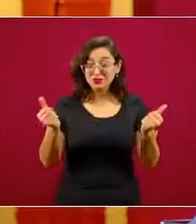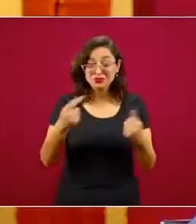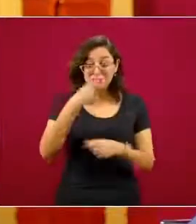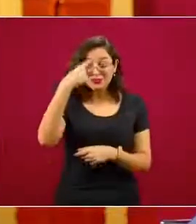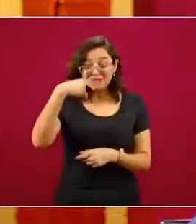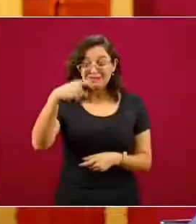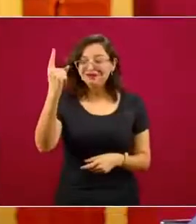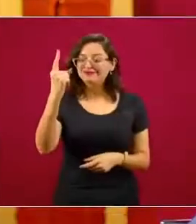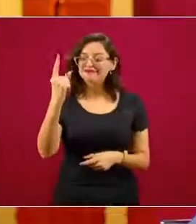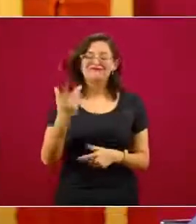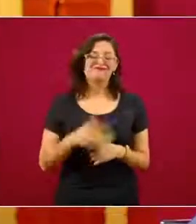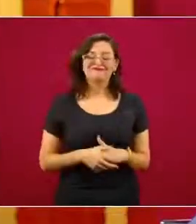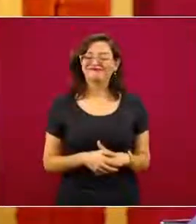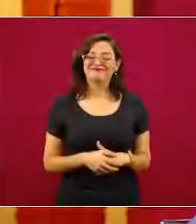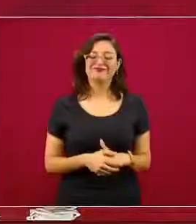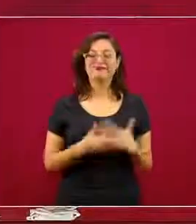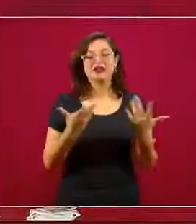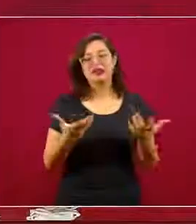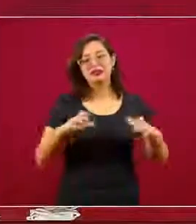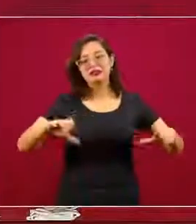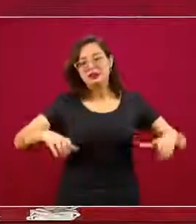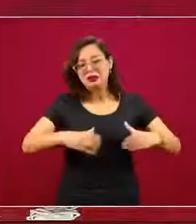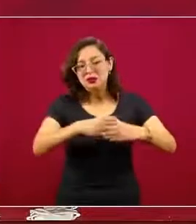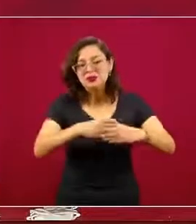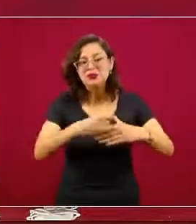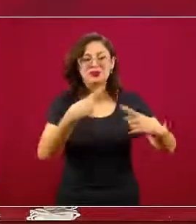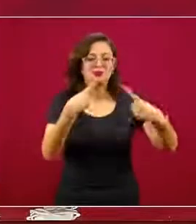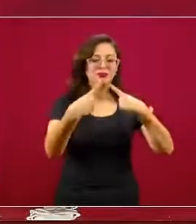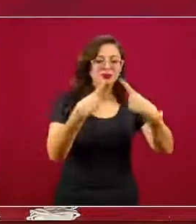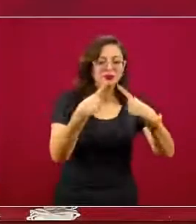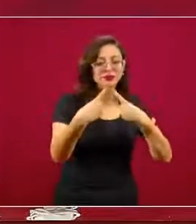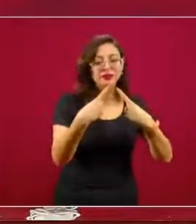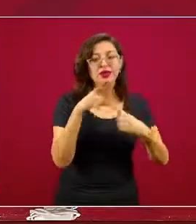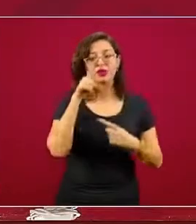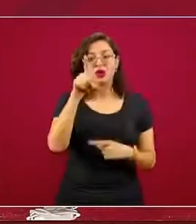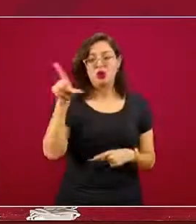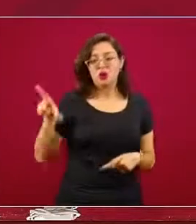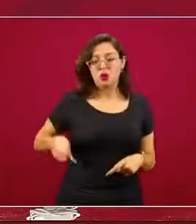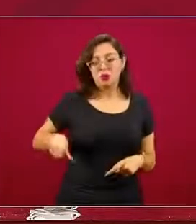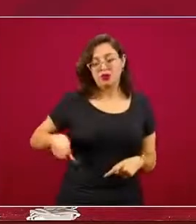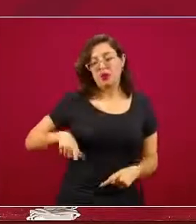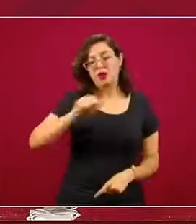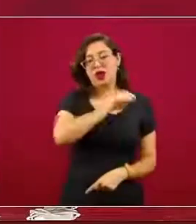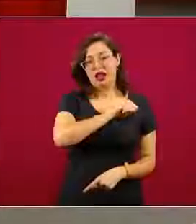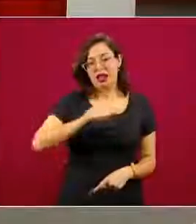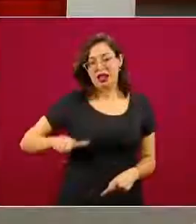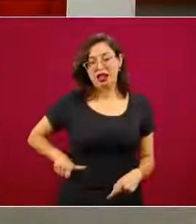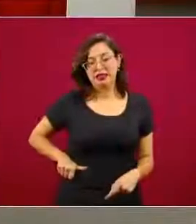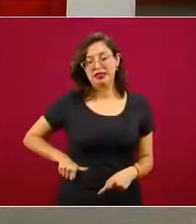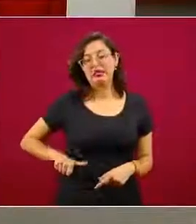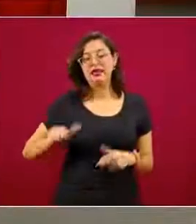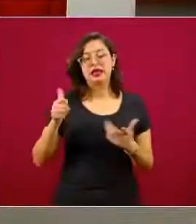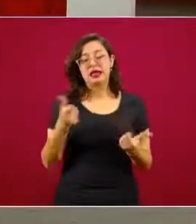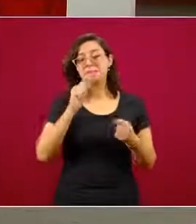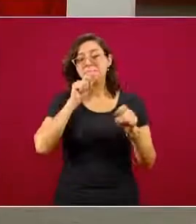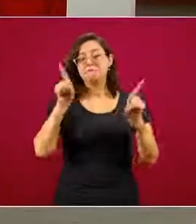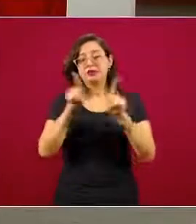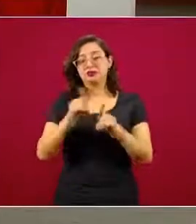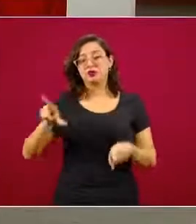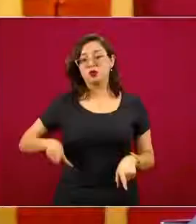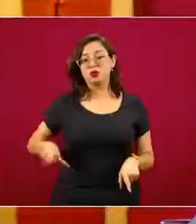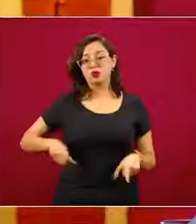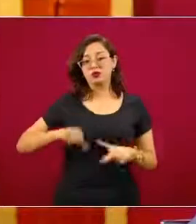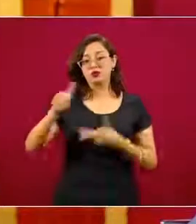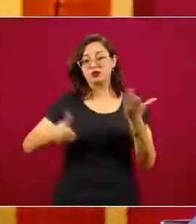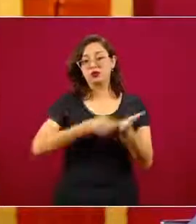que dialogar, hay que acercarse. Le corresponderá sin duda al gobierno de la alcaldía específica y al gobierno de la Ciudad de México, y